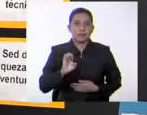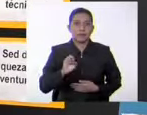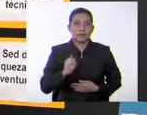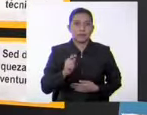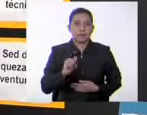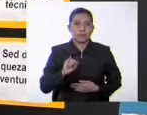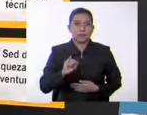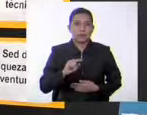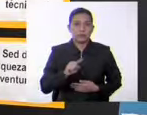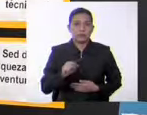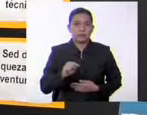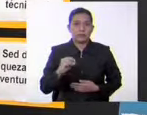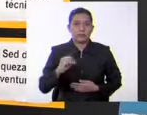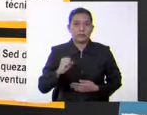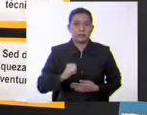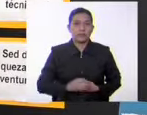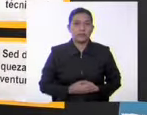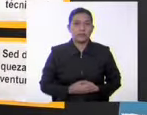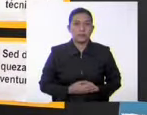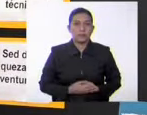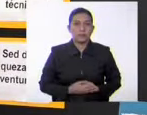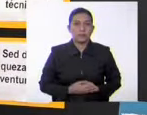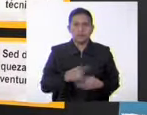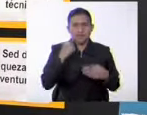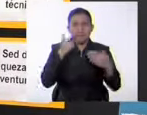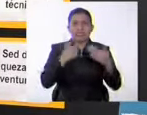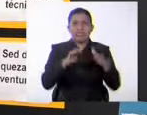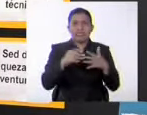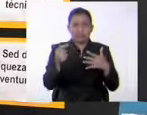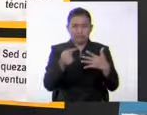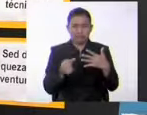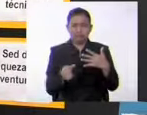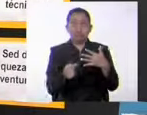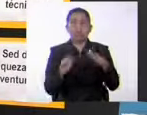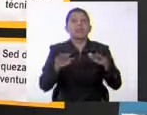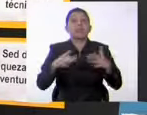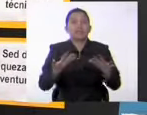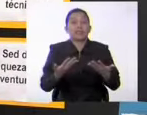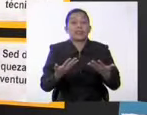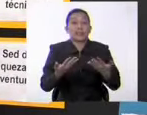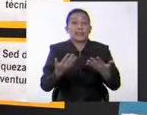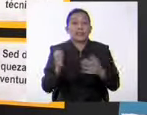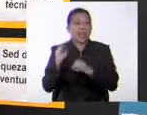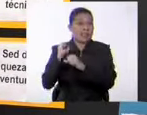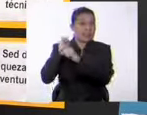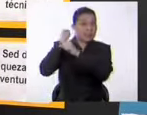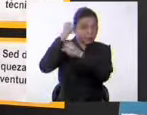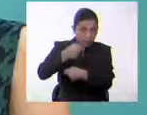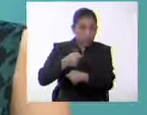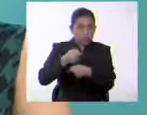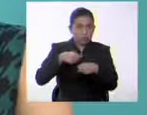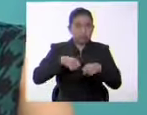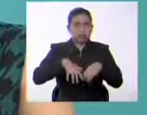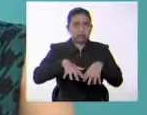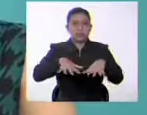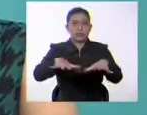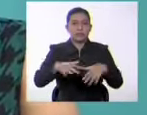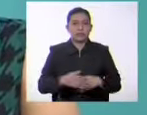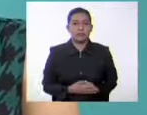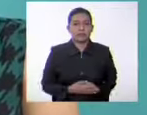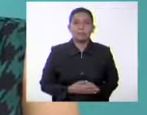toda esa variante que se dio después de que se daba la conquista precisamente, fíjate. Gracias,